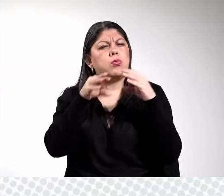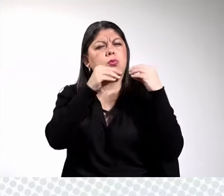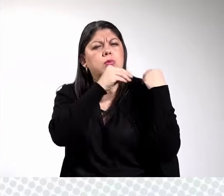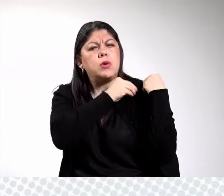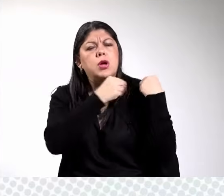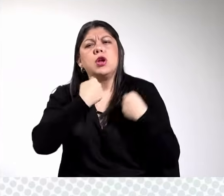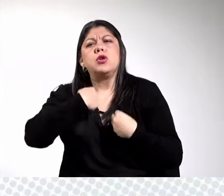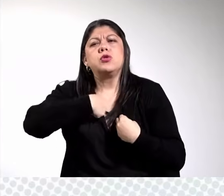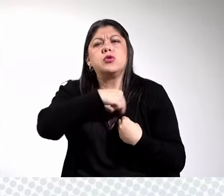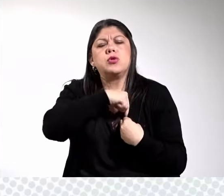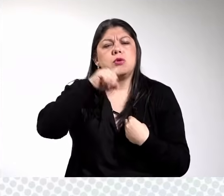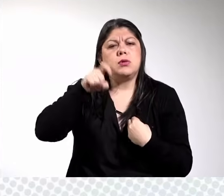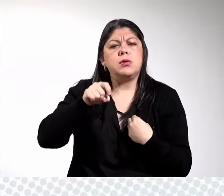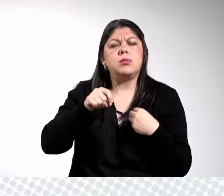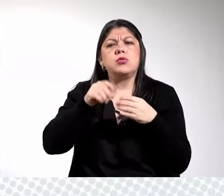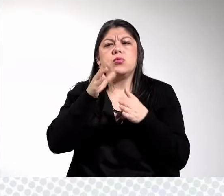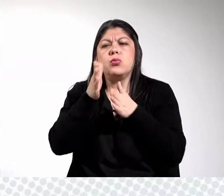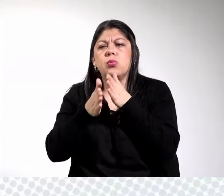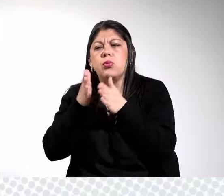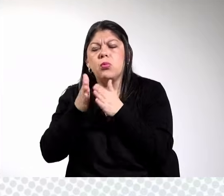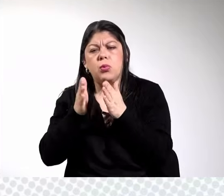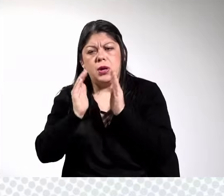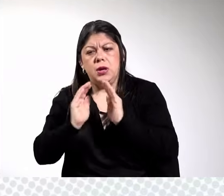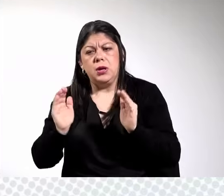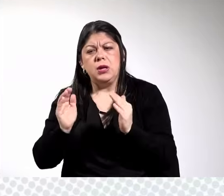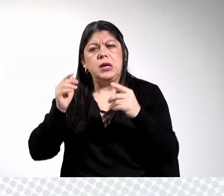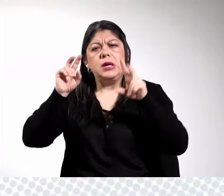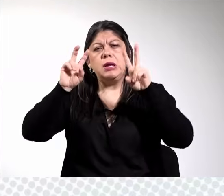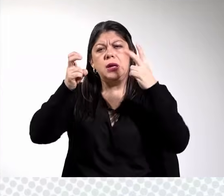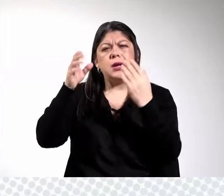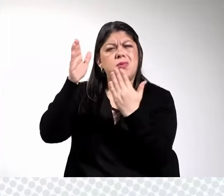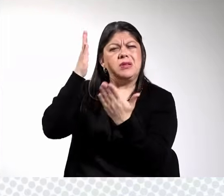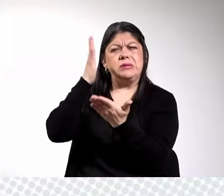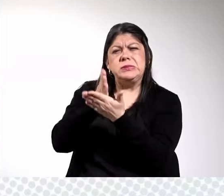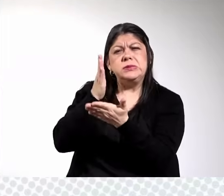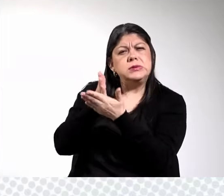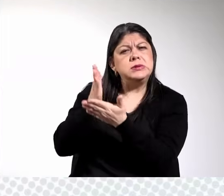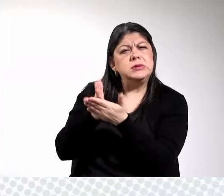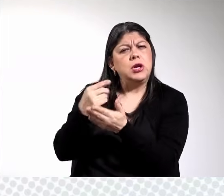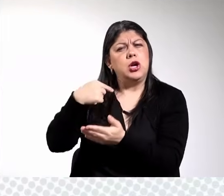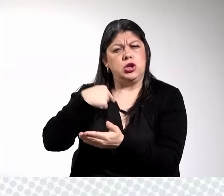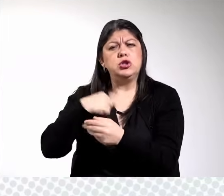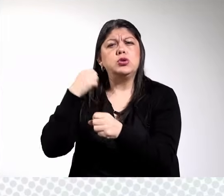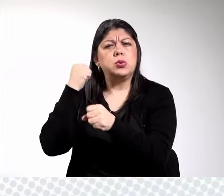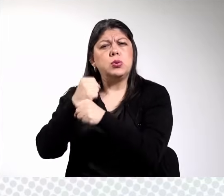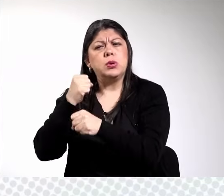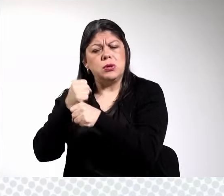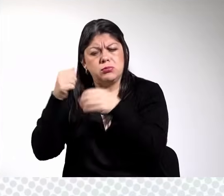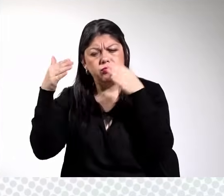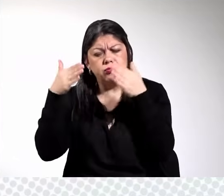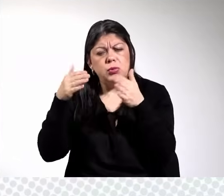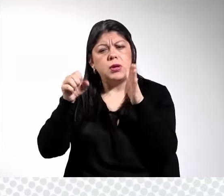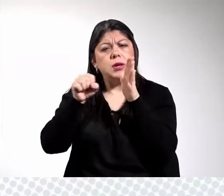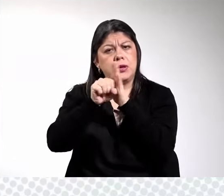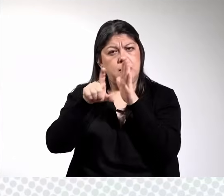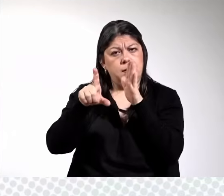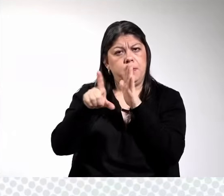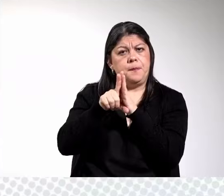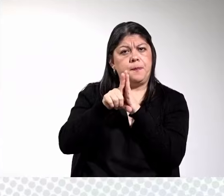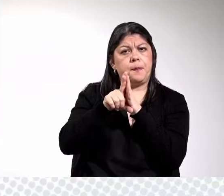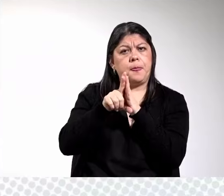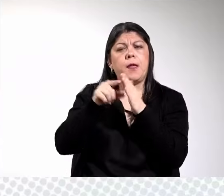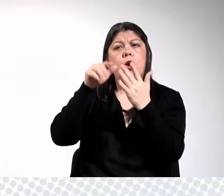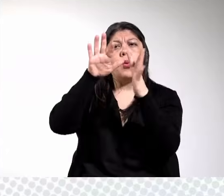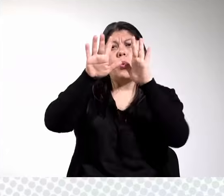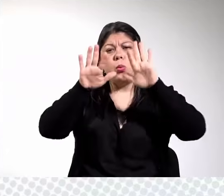la niñez desde el punto de vista del tema del bullying. Yo personalmente he trabajado en la Asamblea también Legislativa con un